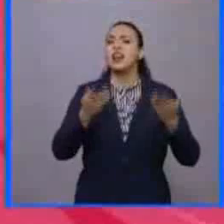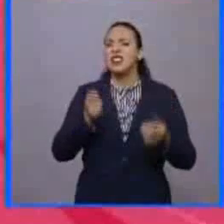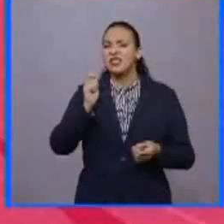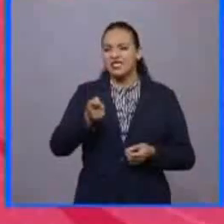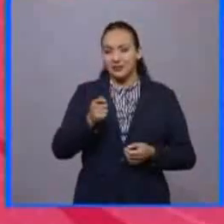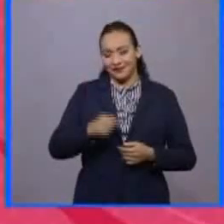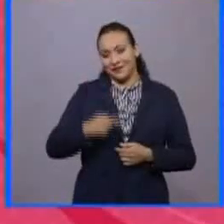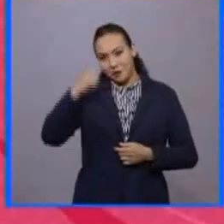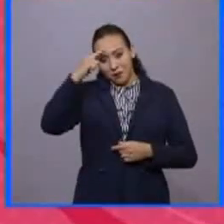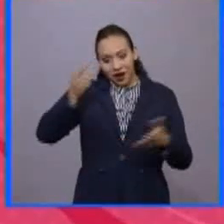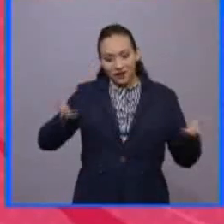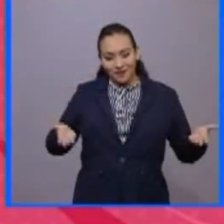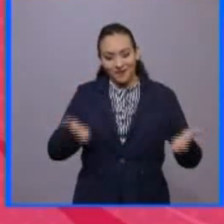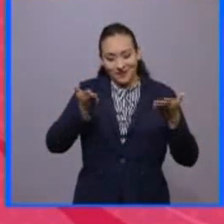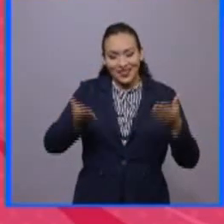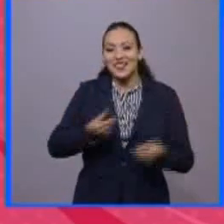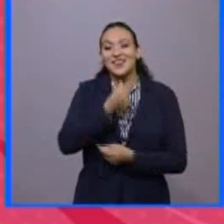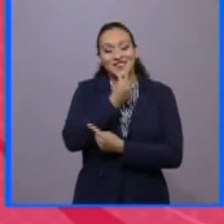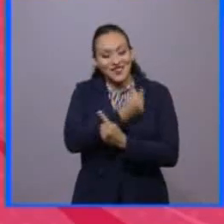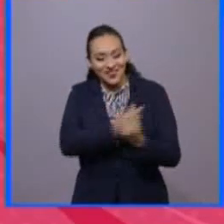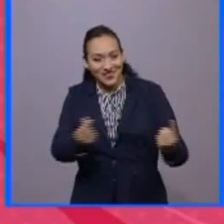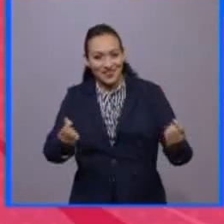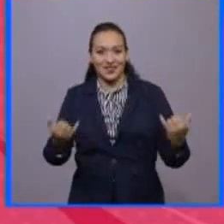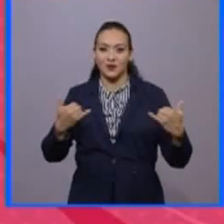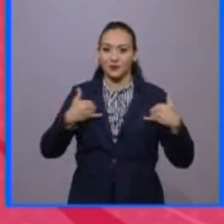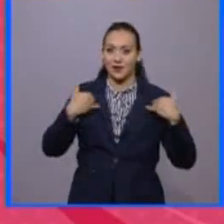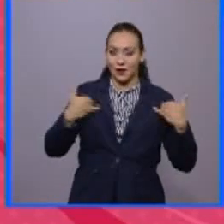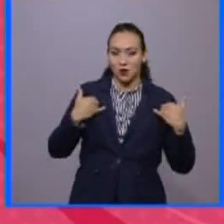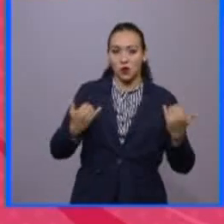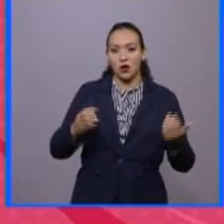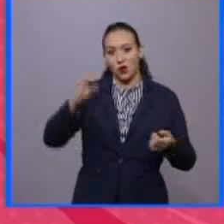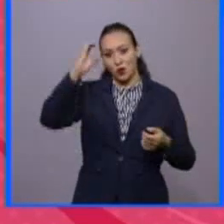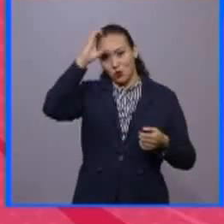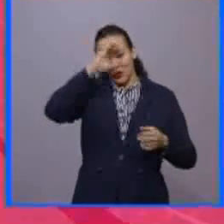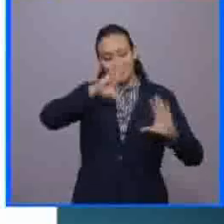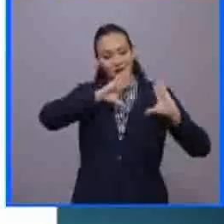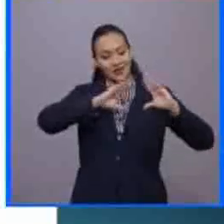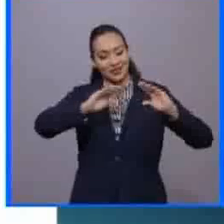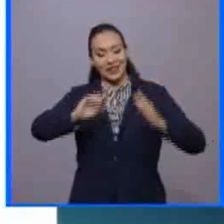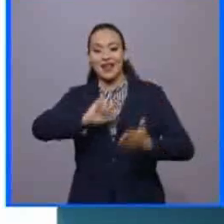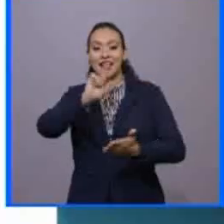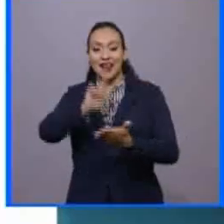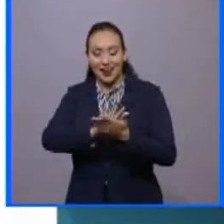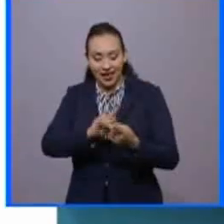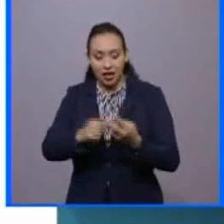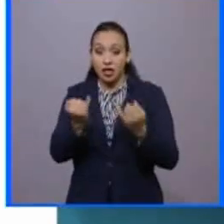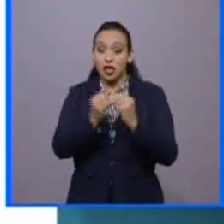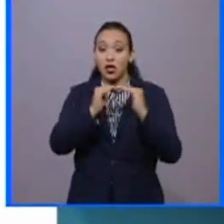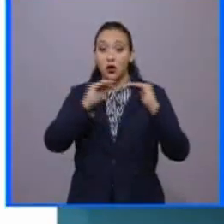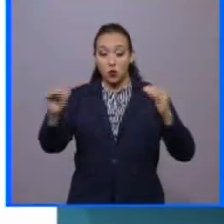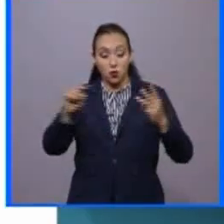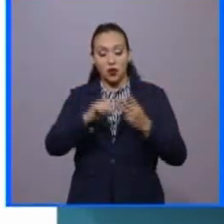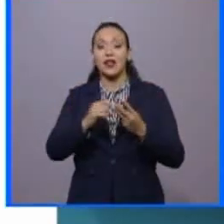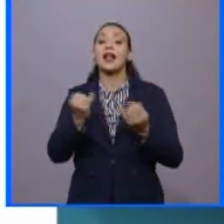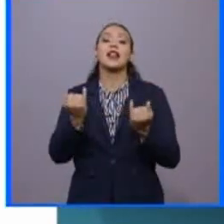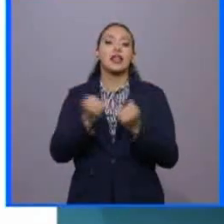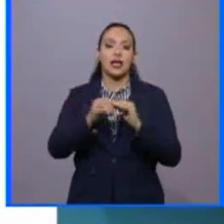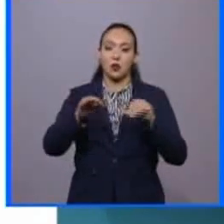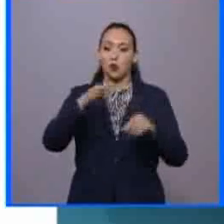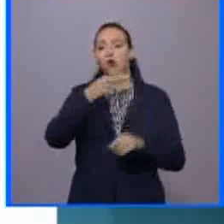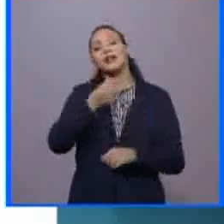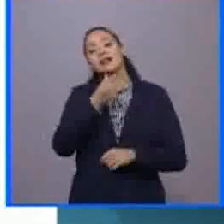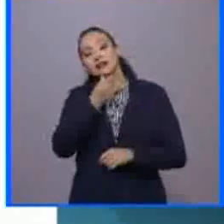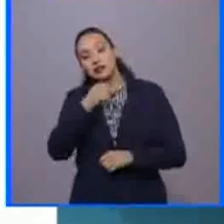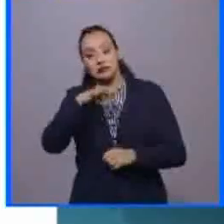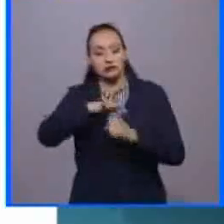el que se busca fomentar entre este sector de la población la cultura de la legalidad, la igualdad y la democracia.